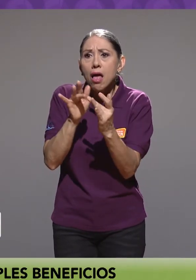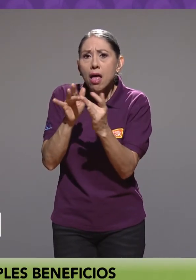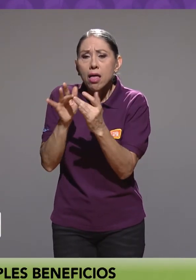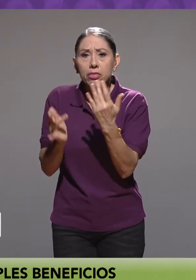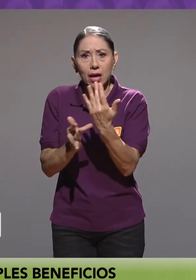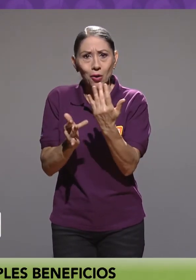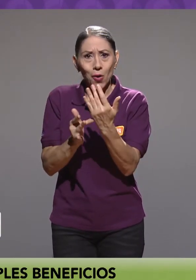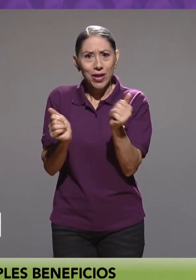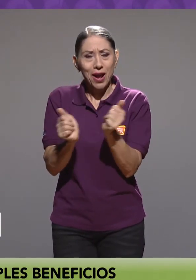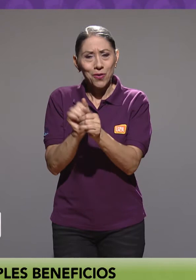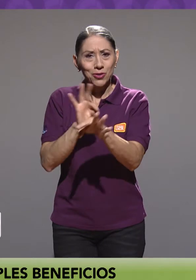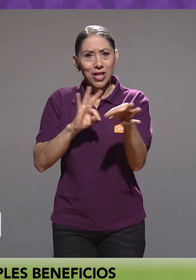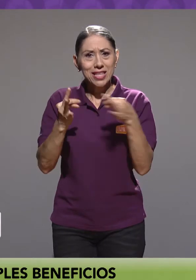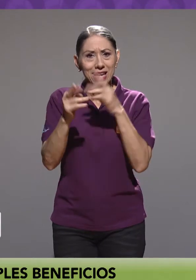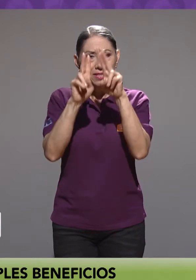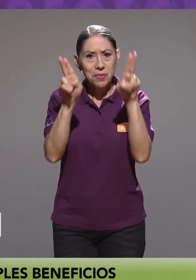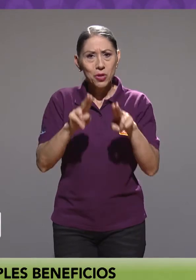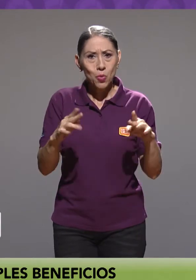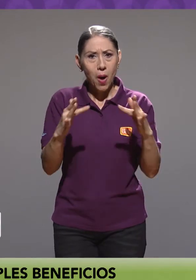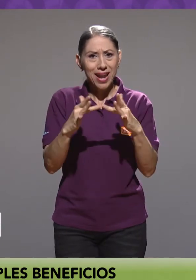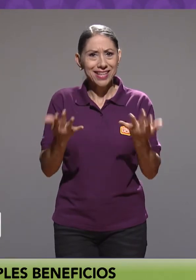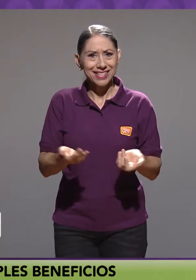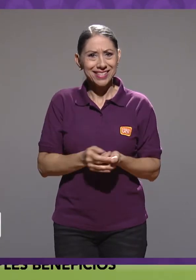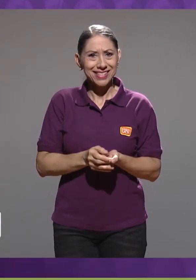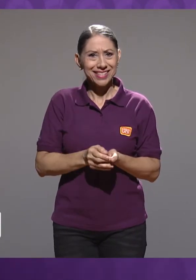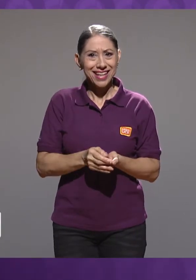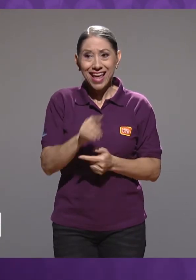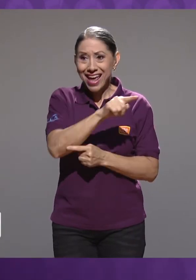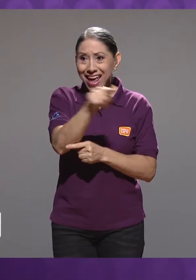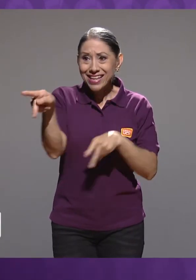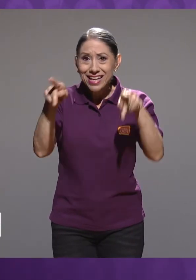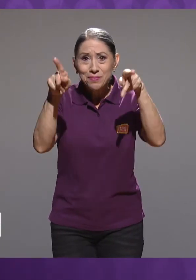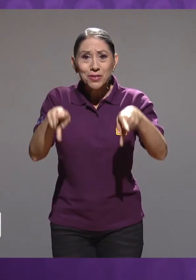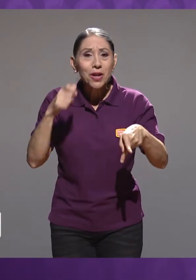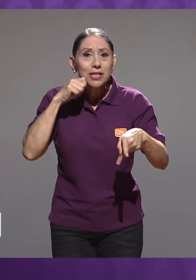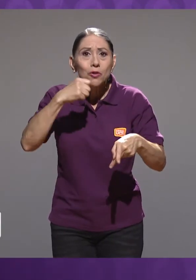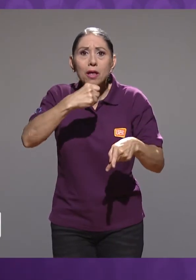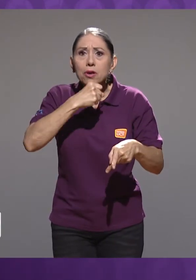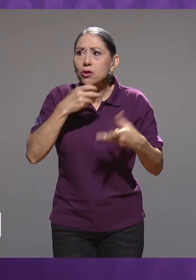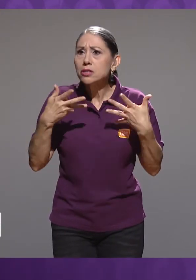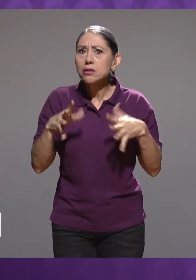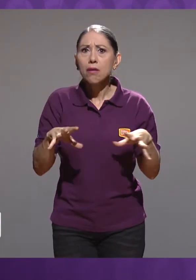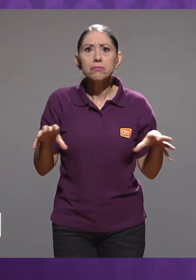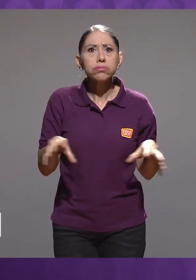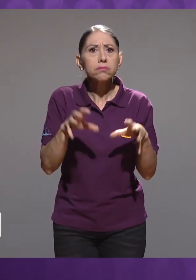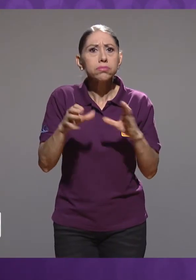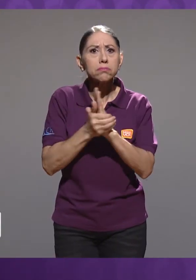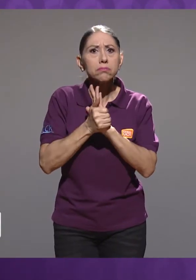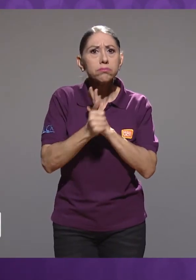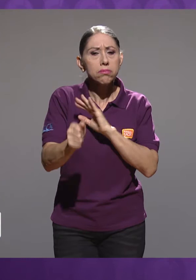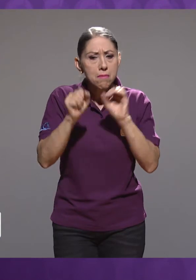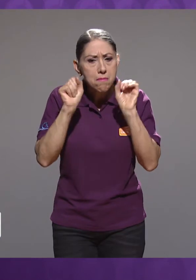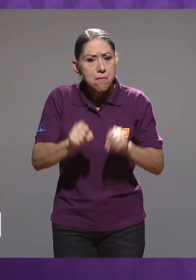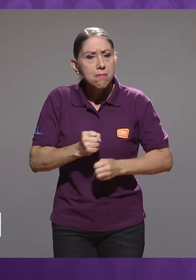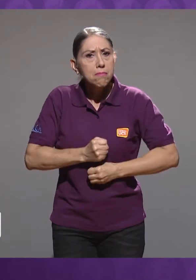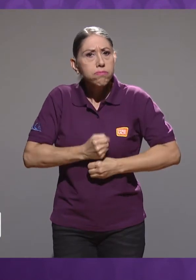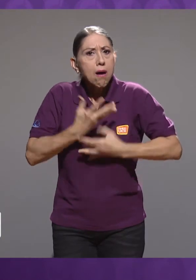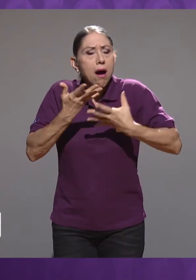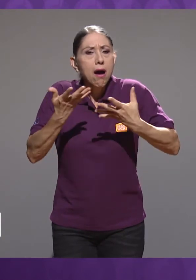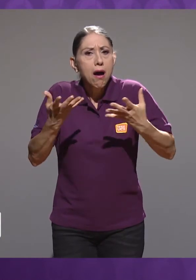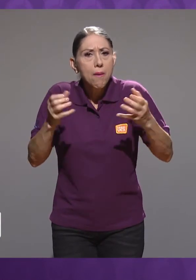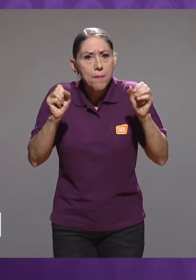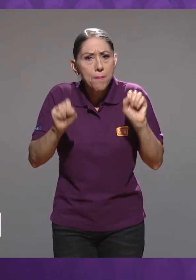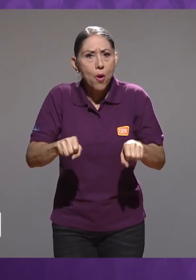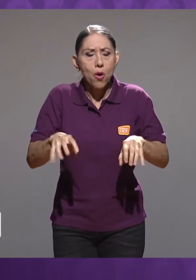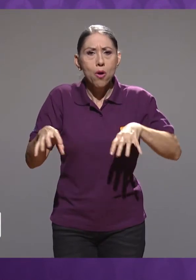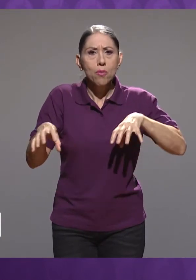tecnológica a través de los talleres virtuales nos está devolviendo personas adultas mayores muy desenvueltas para